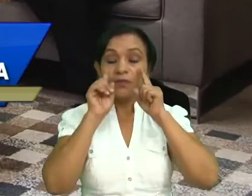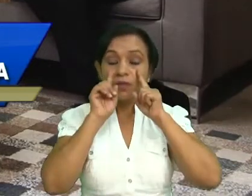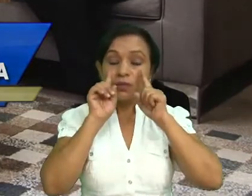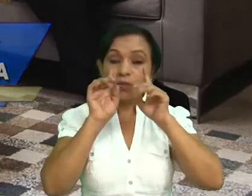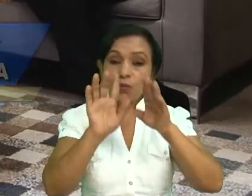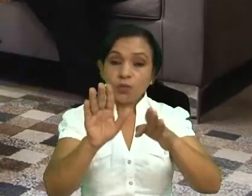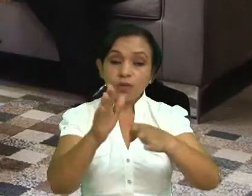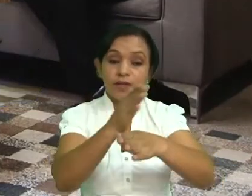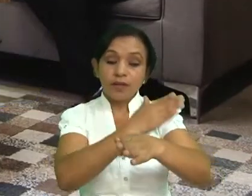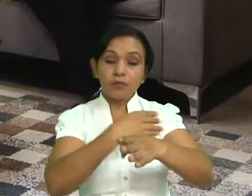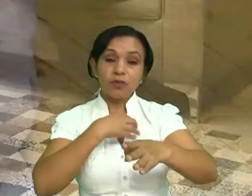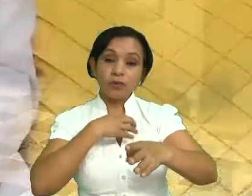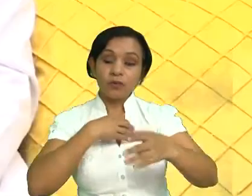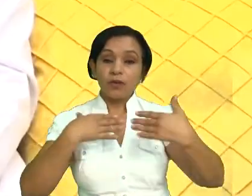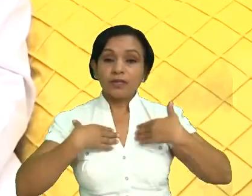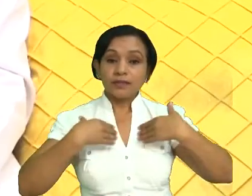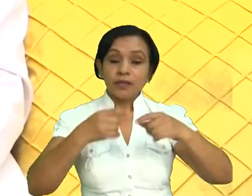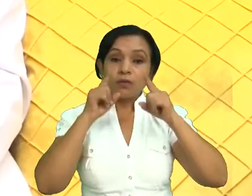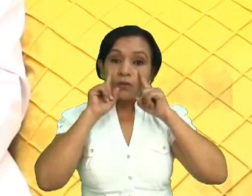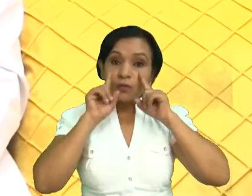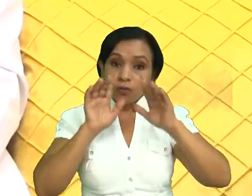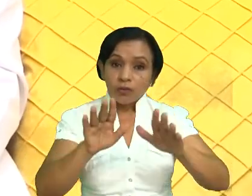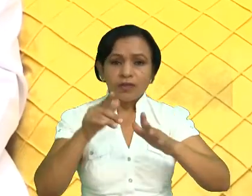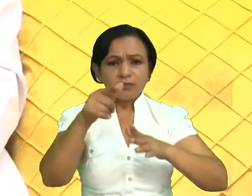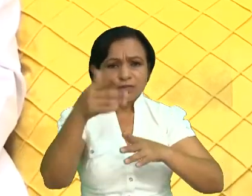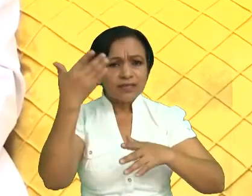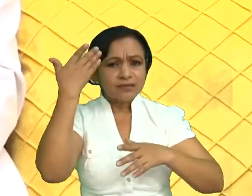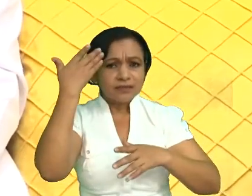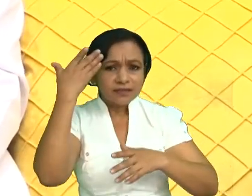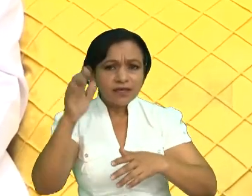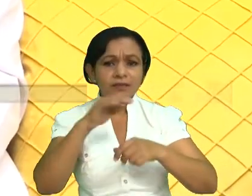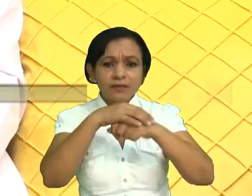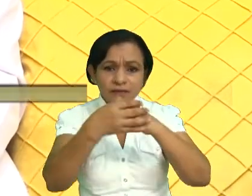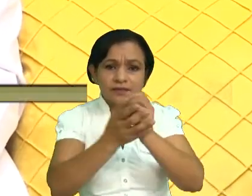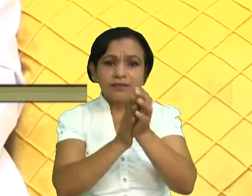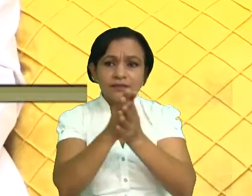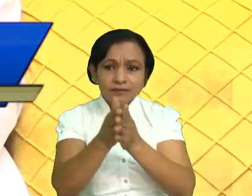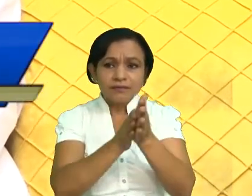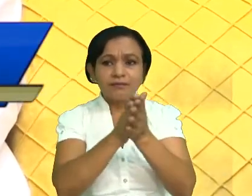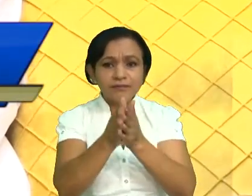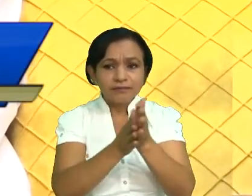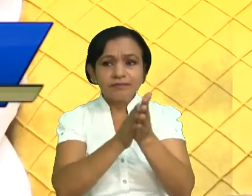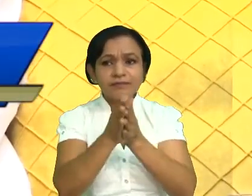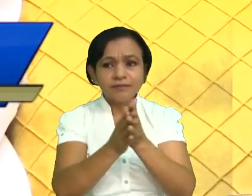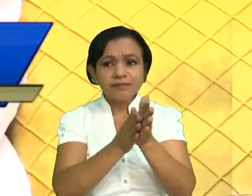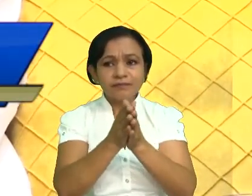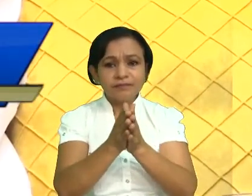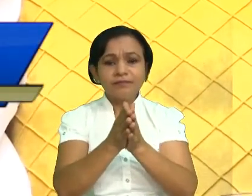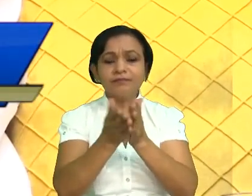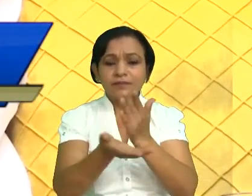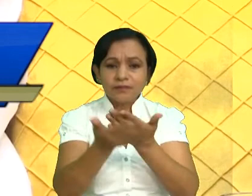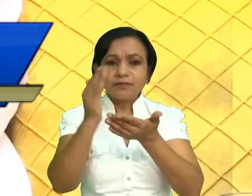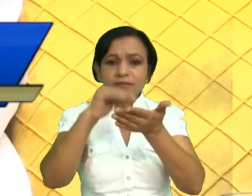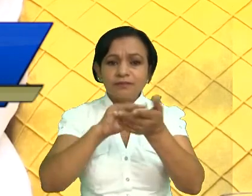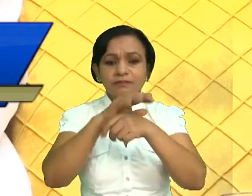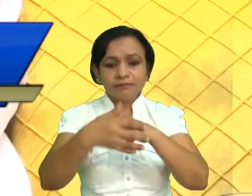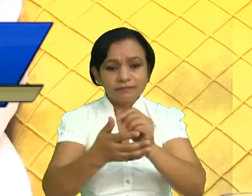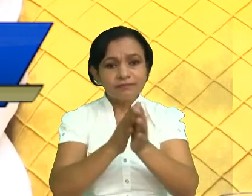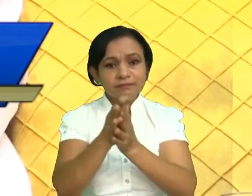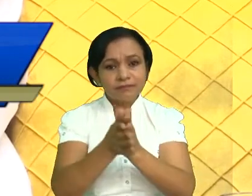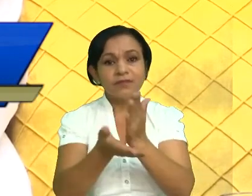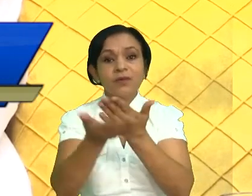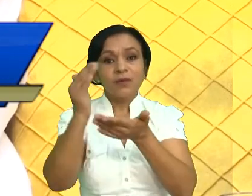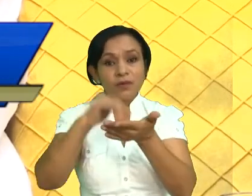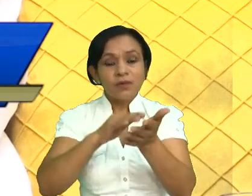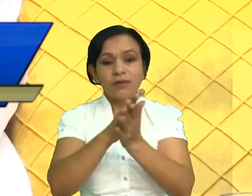de prevención. Ya ustedes ya las conocen. Lávense las manos, lavémonos las manos frecuentemente. Y